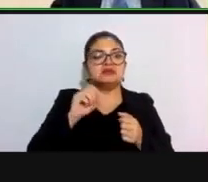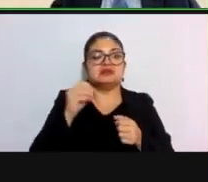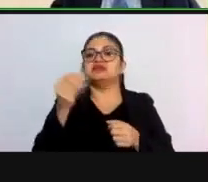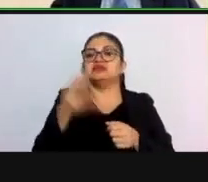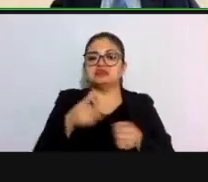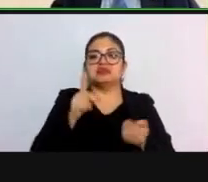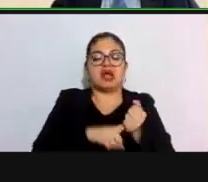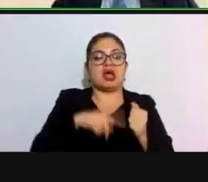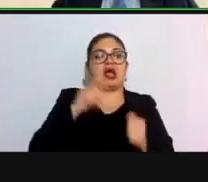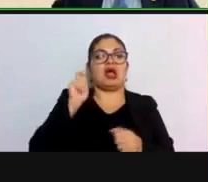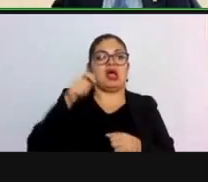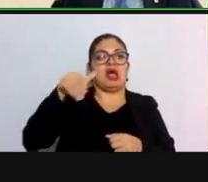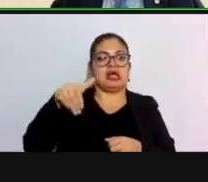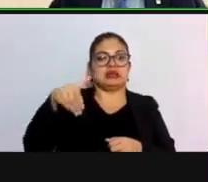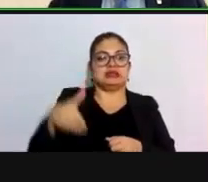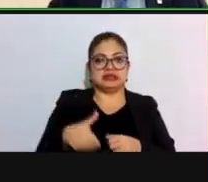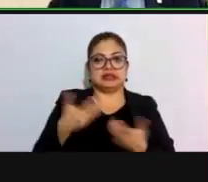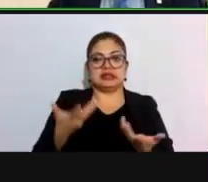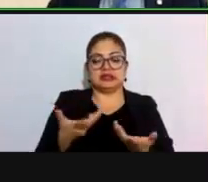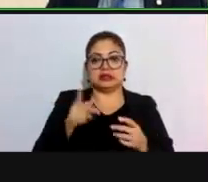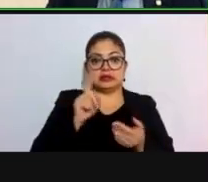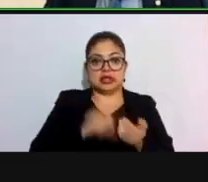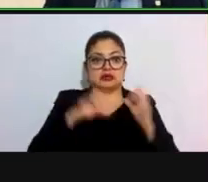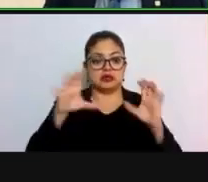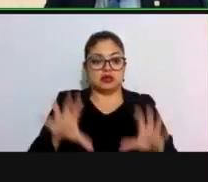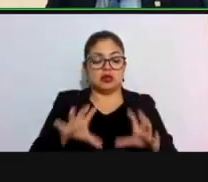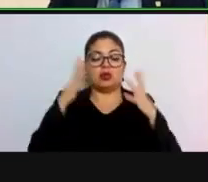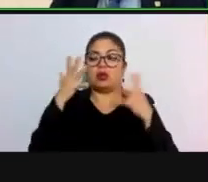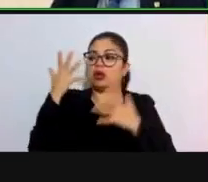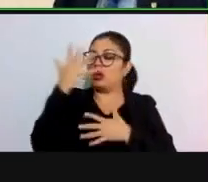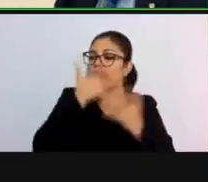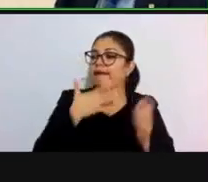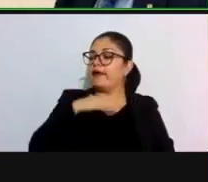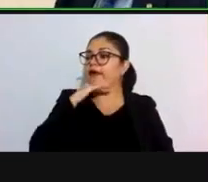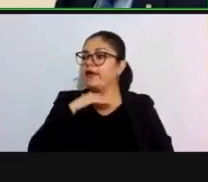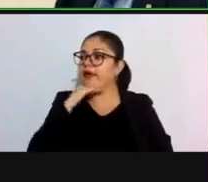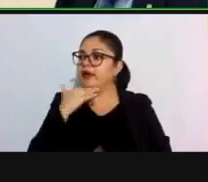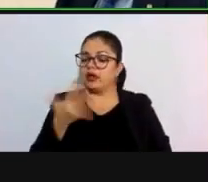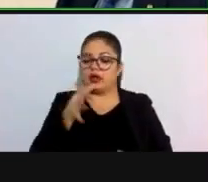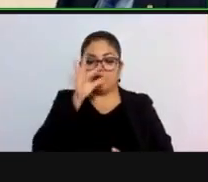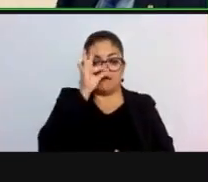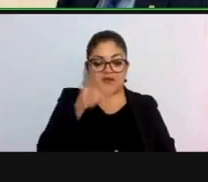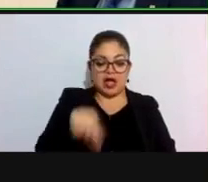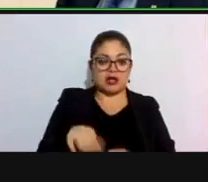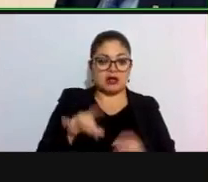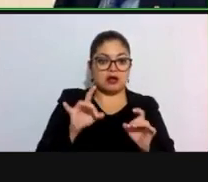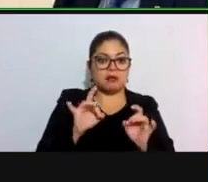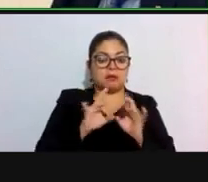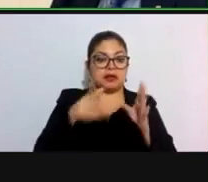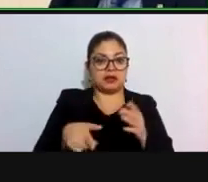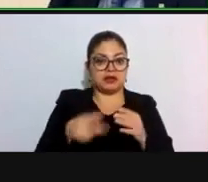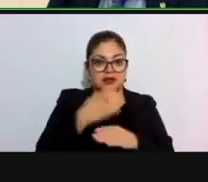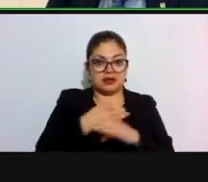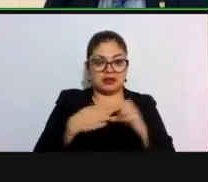la distracción, la imprudencia y hasta las fallas mecánicas son causa de accidentes.